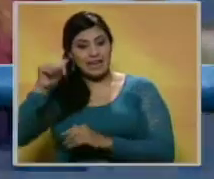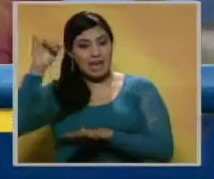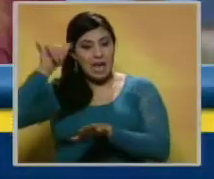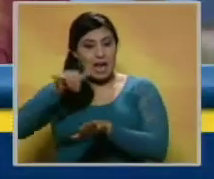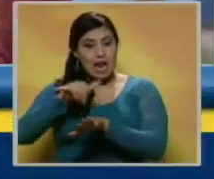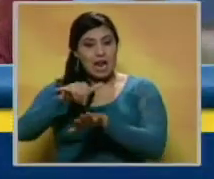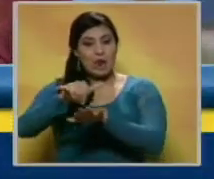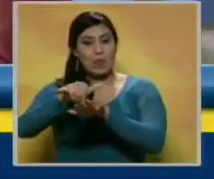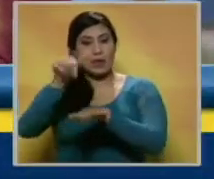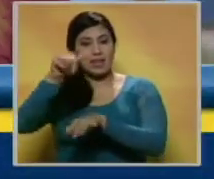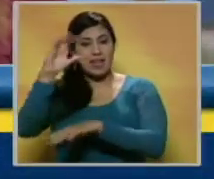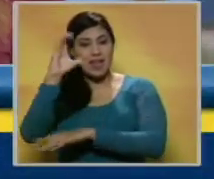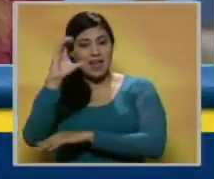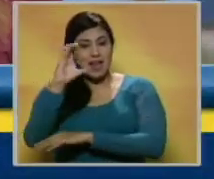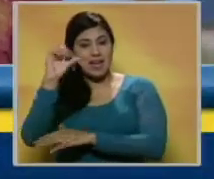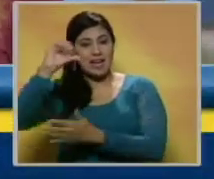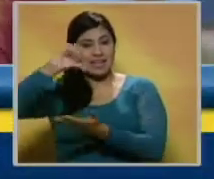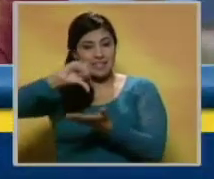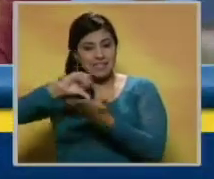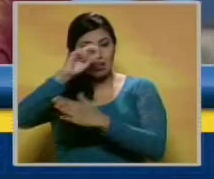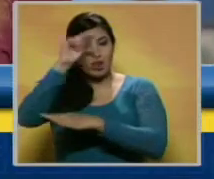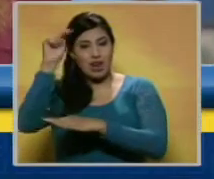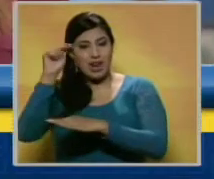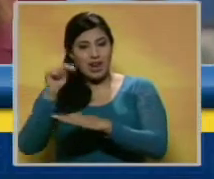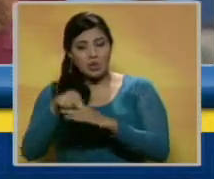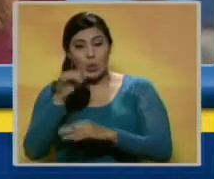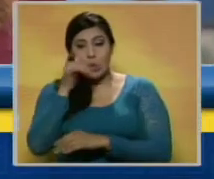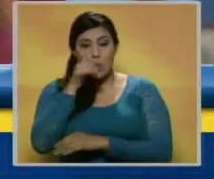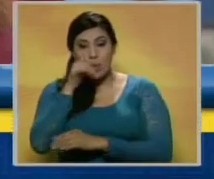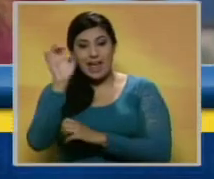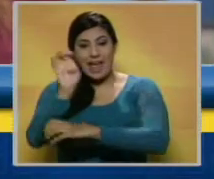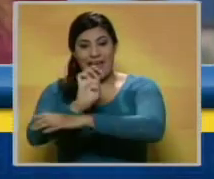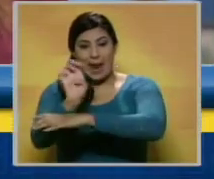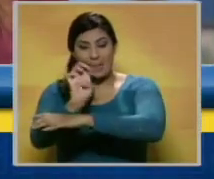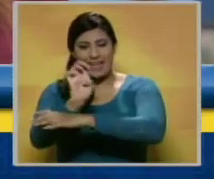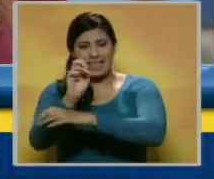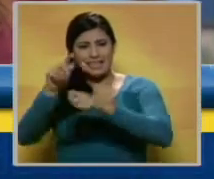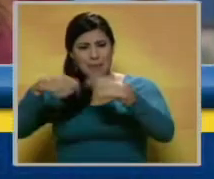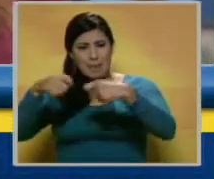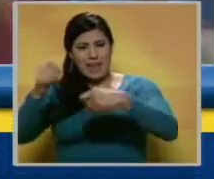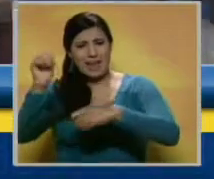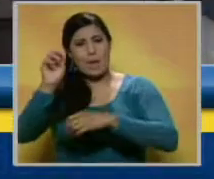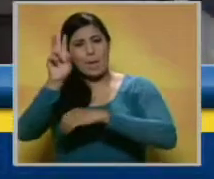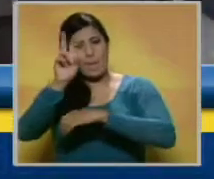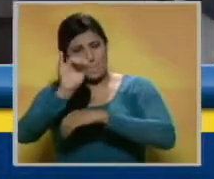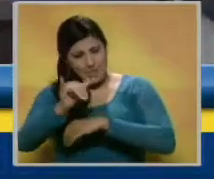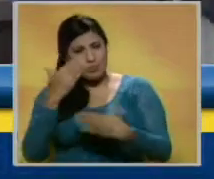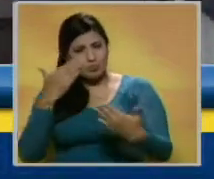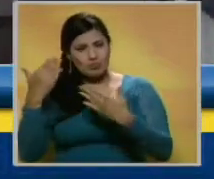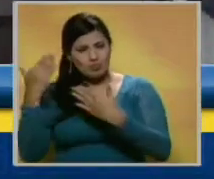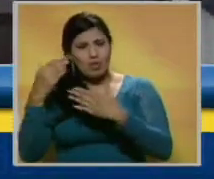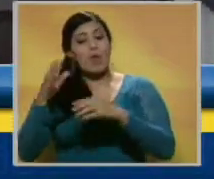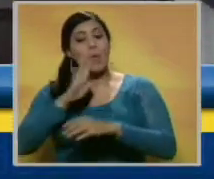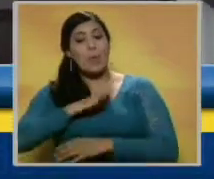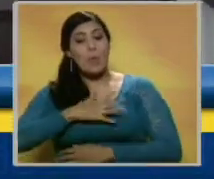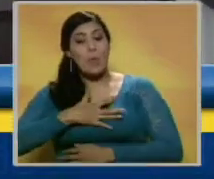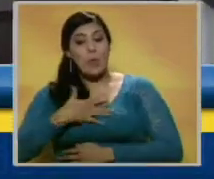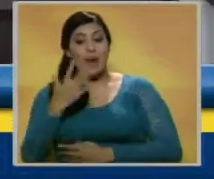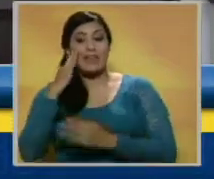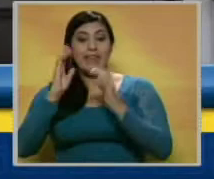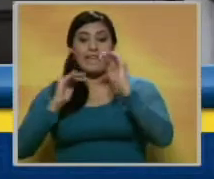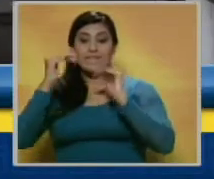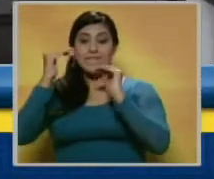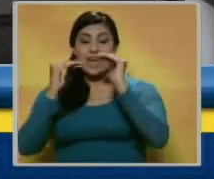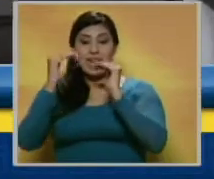aeropuerto de La Carlota, específicamente en el Centro Nacional de Monitoreo para Emergencias y Desastres de Protección Civil, donde se acaba de brindar un balance de